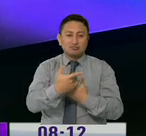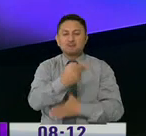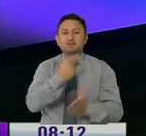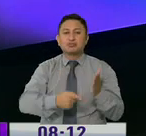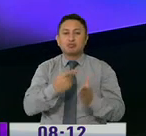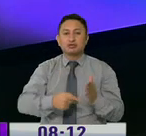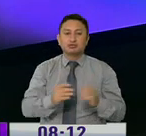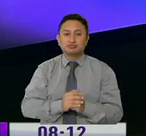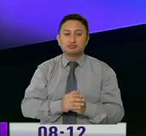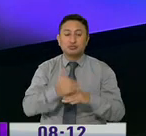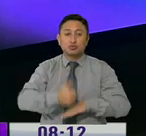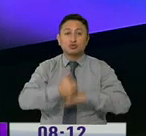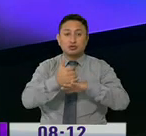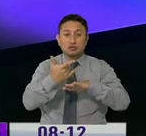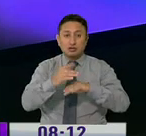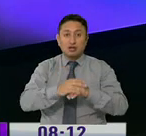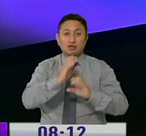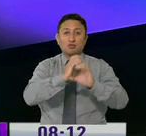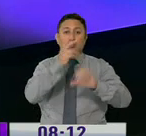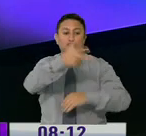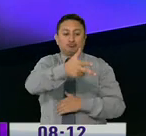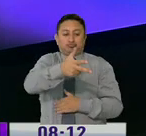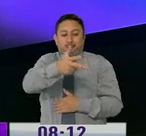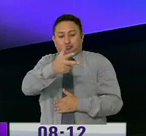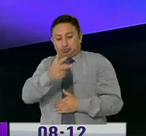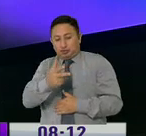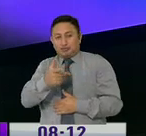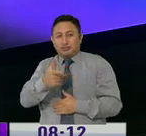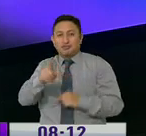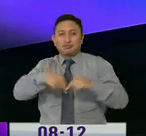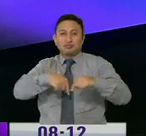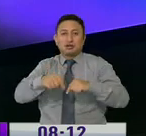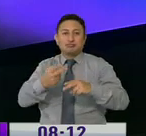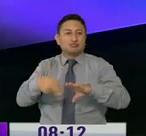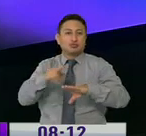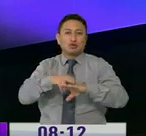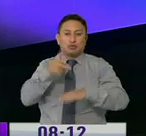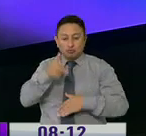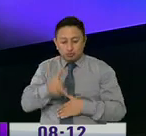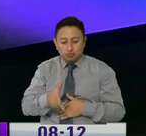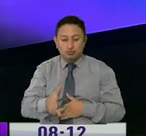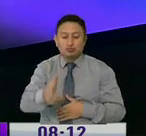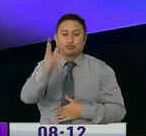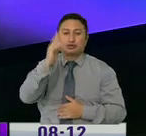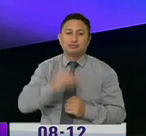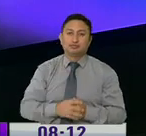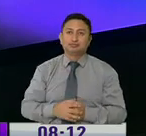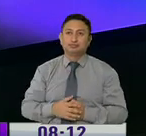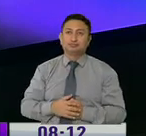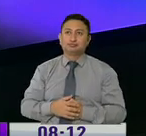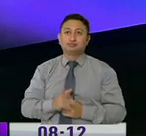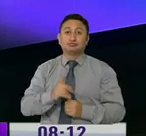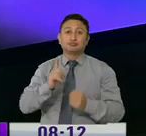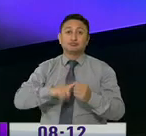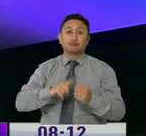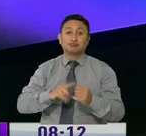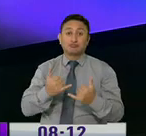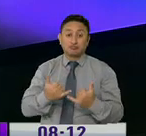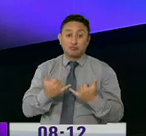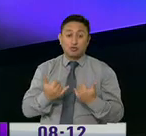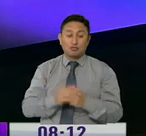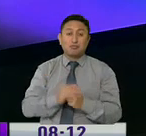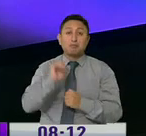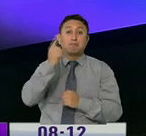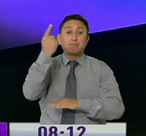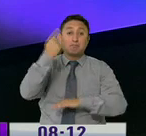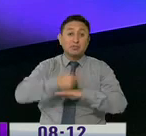sucedió. La autoridad está retirando a esta hora el bus para que se normalice el tema del transporte público. En Quito hoy día, primer día